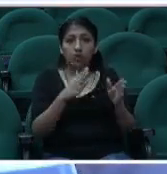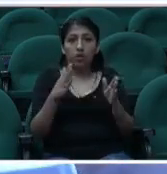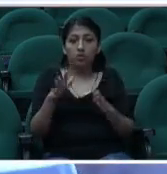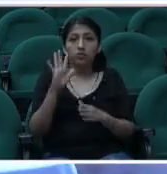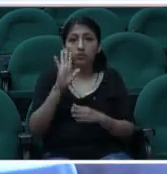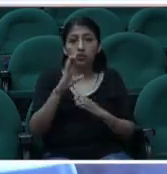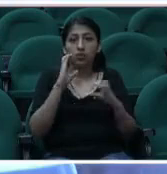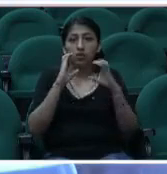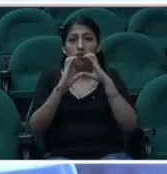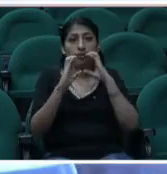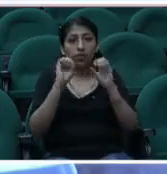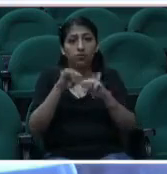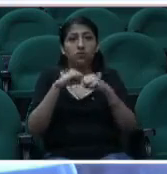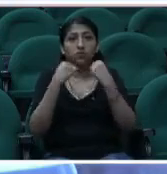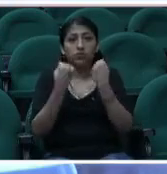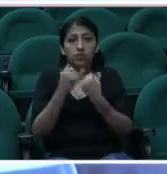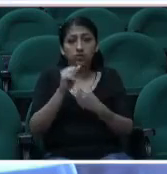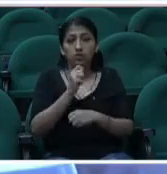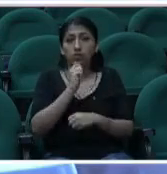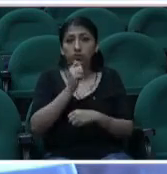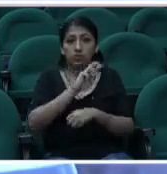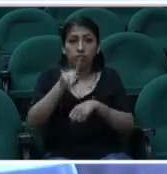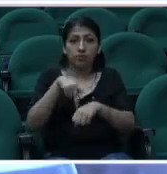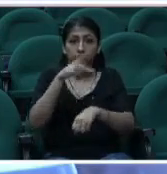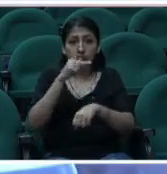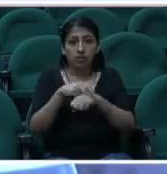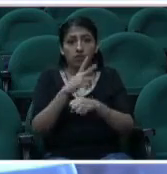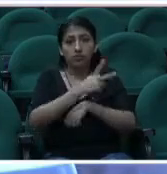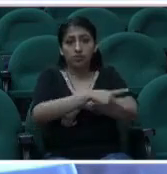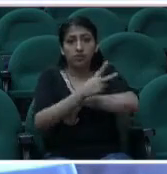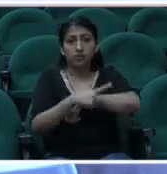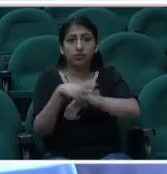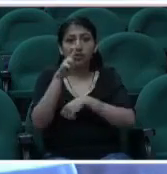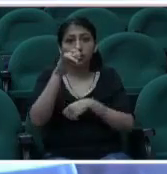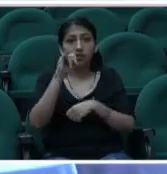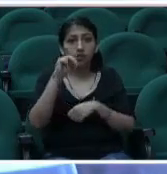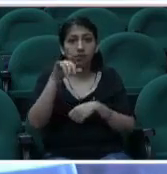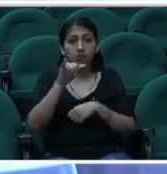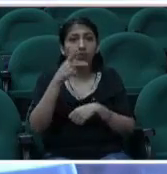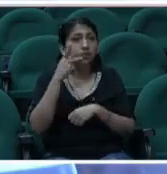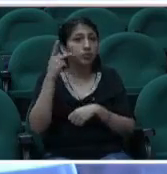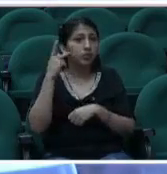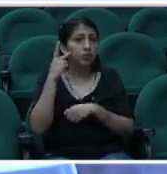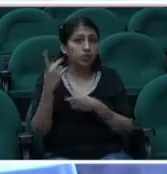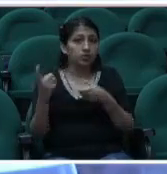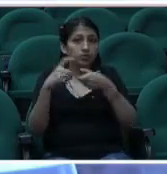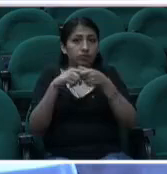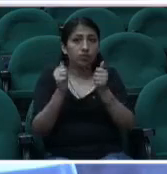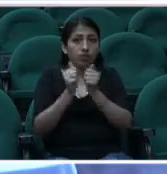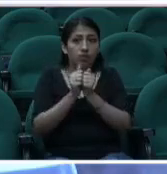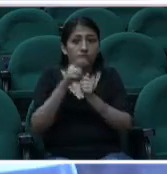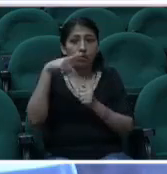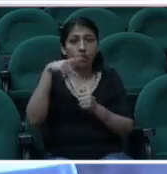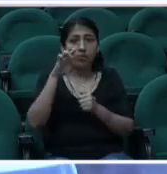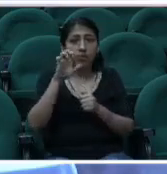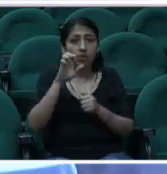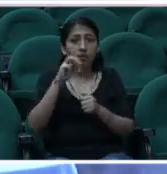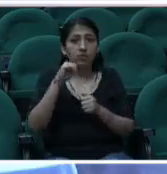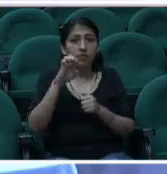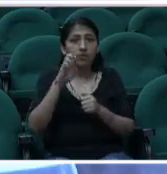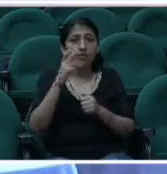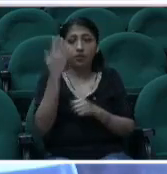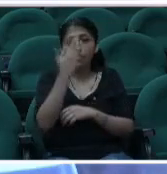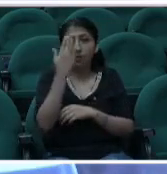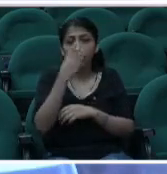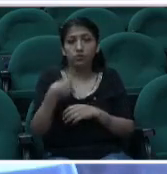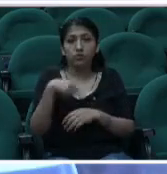asociación de comunicadores sociales y periodistas profesionales de pastaza rima y puyo en convenio con premier televisión de nuestra